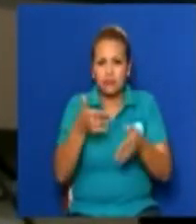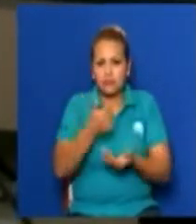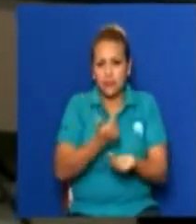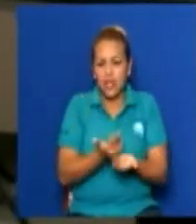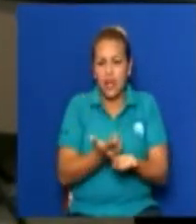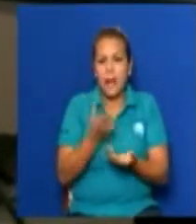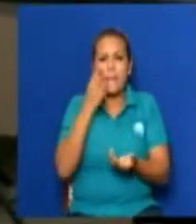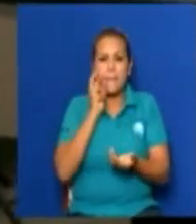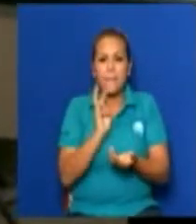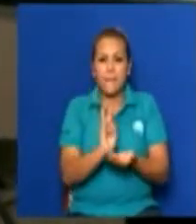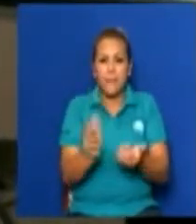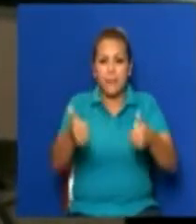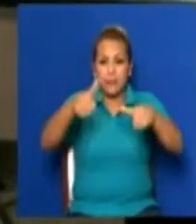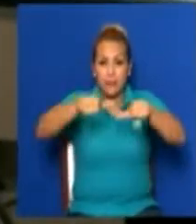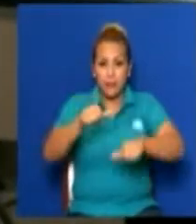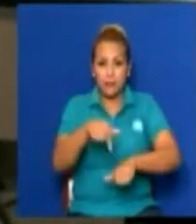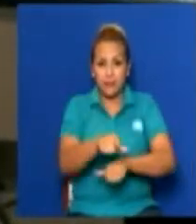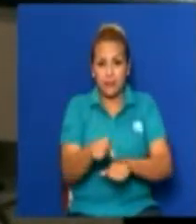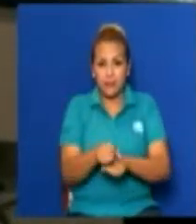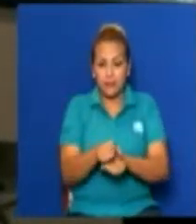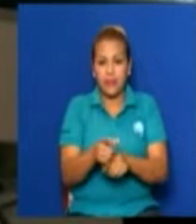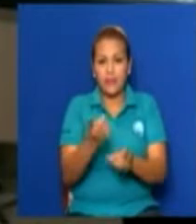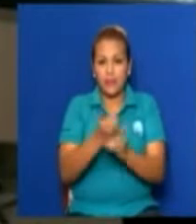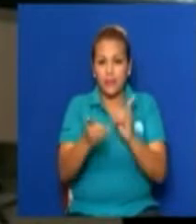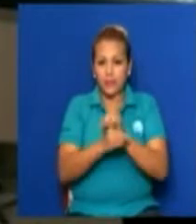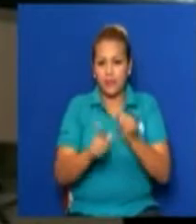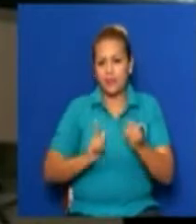convenio? Tener